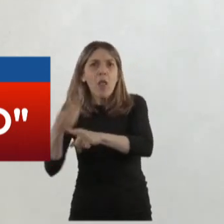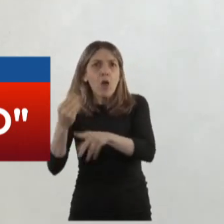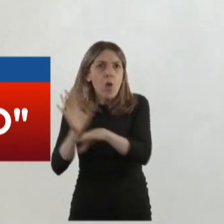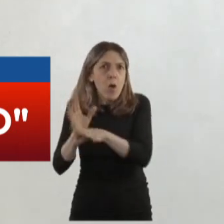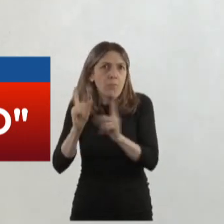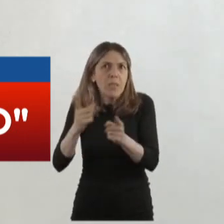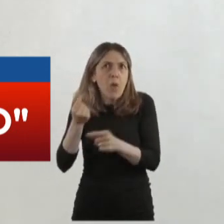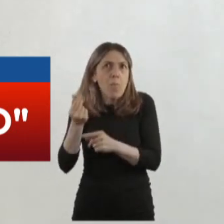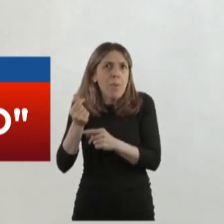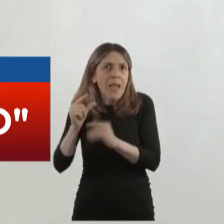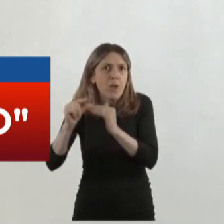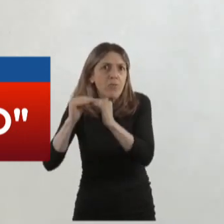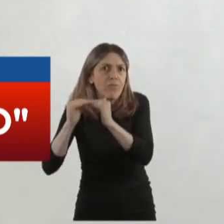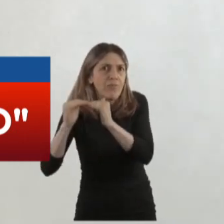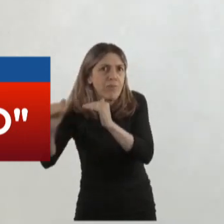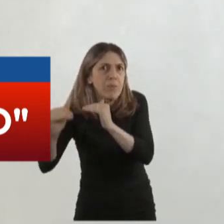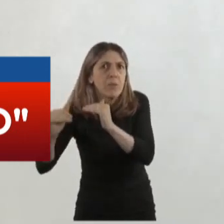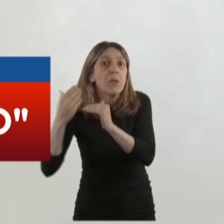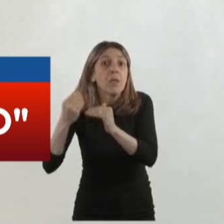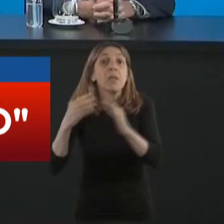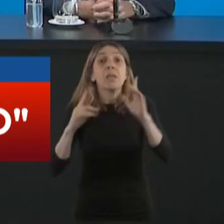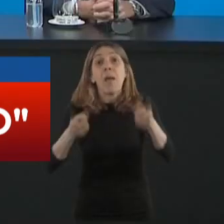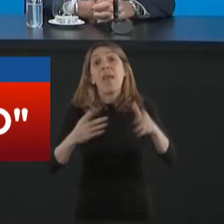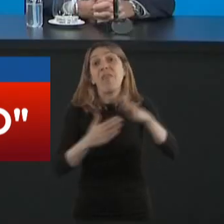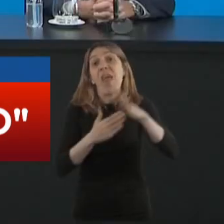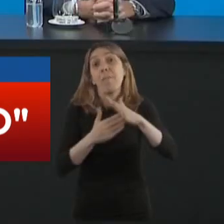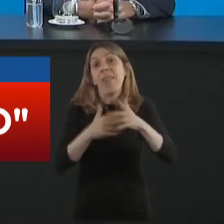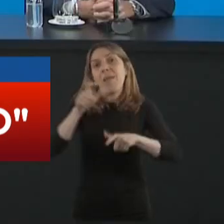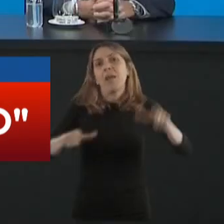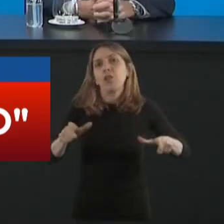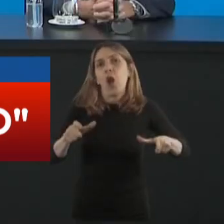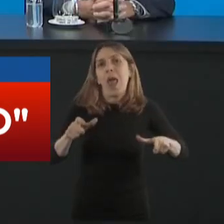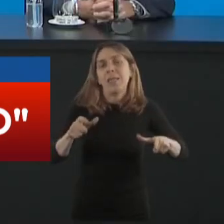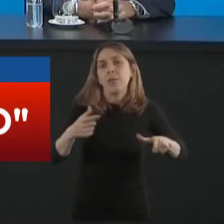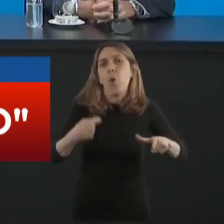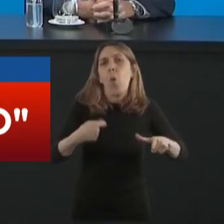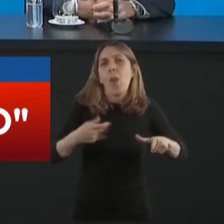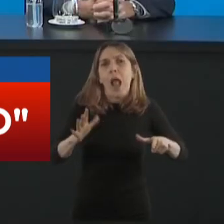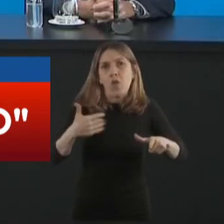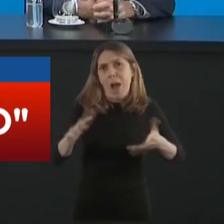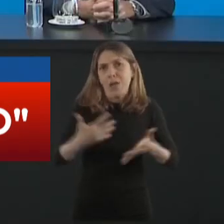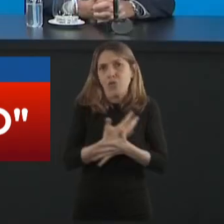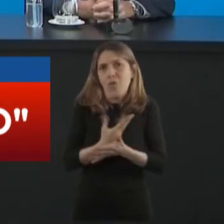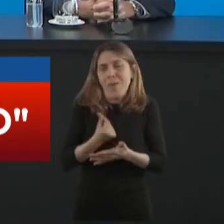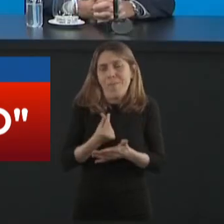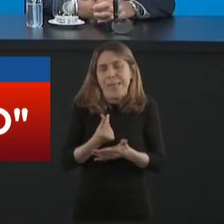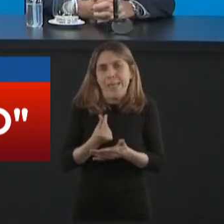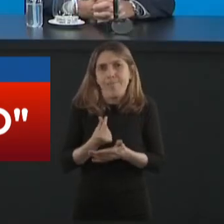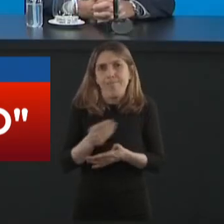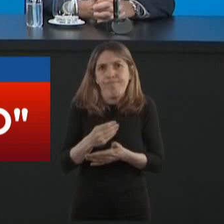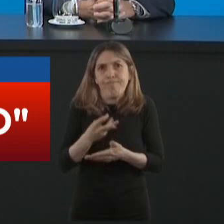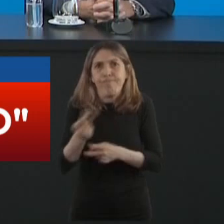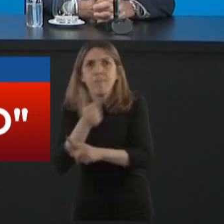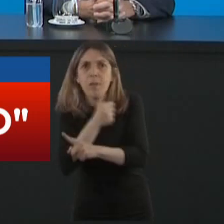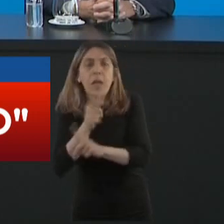sus precios, y en función del bolsillo de cada uno de los jubilados, digamos, que son los más afectados. Y,